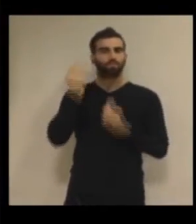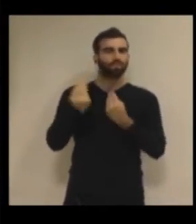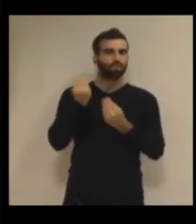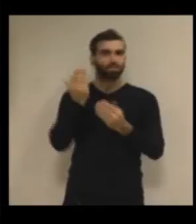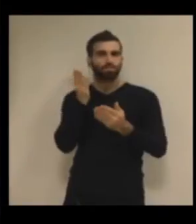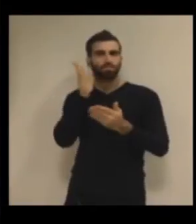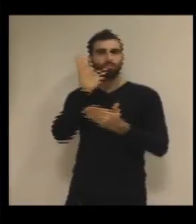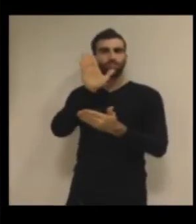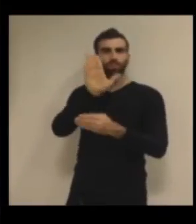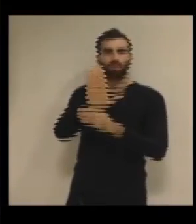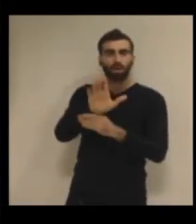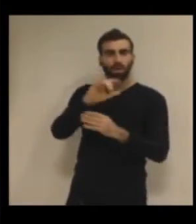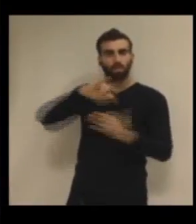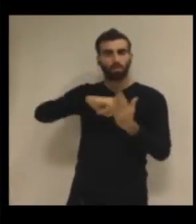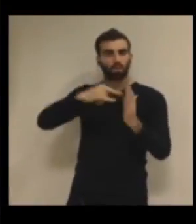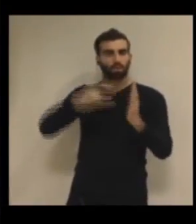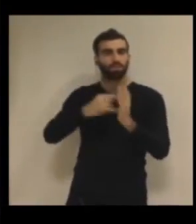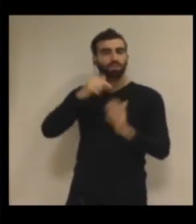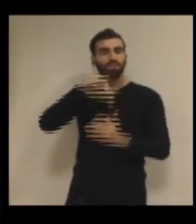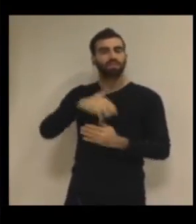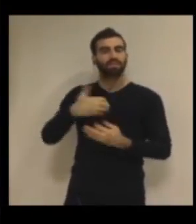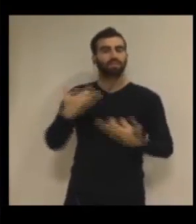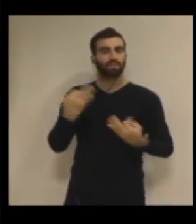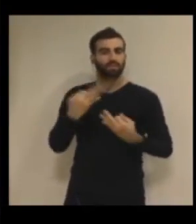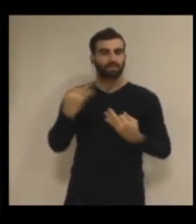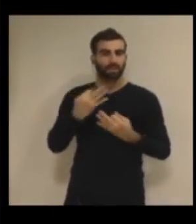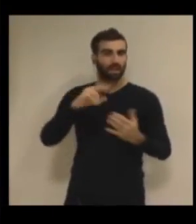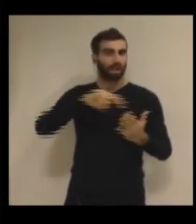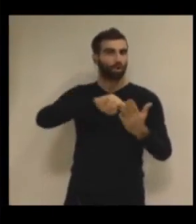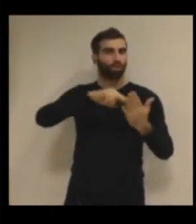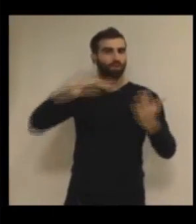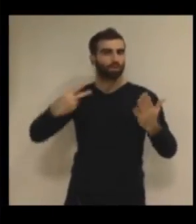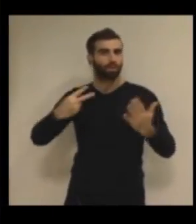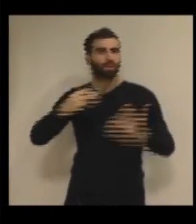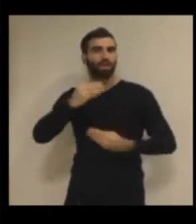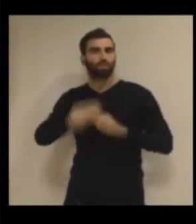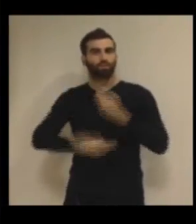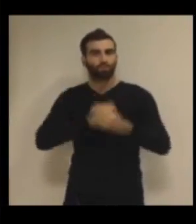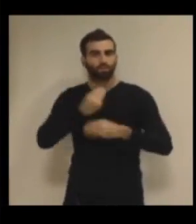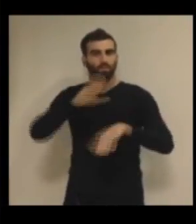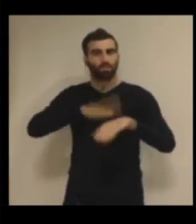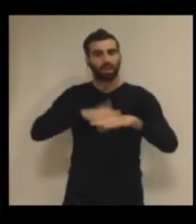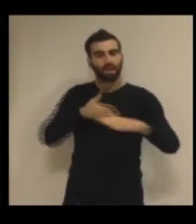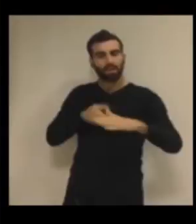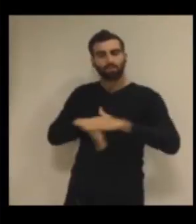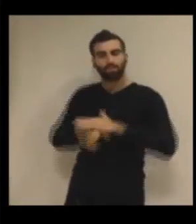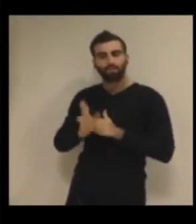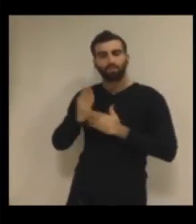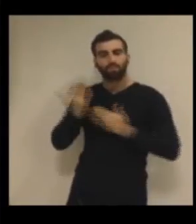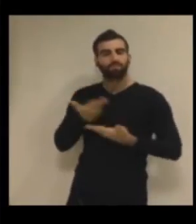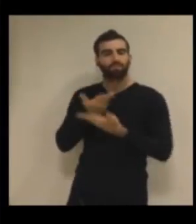en este proyecto el uso de las nuevas tecnologías para favorecer el acceso en igualdad